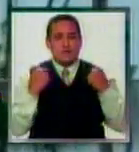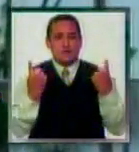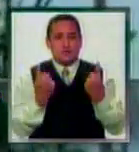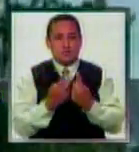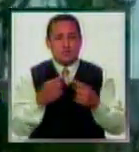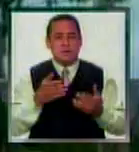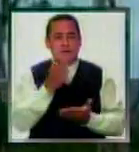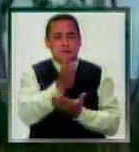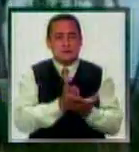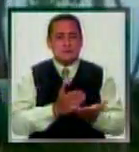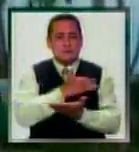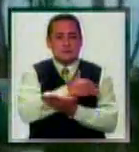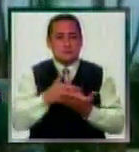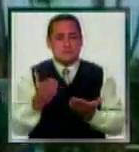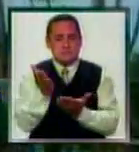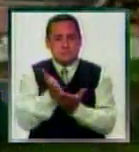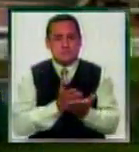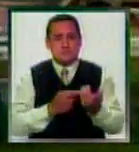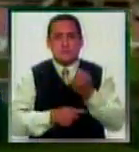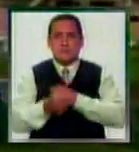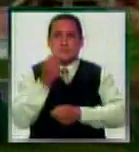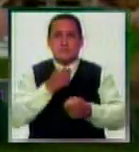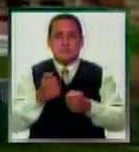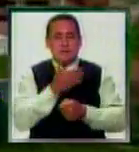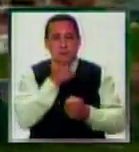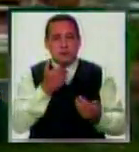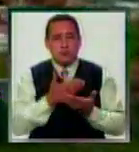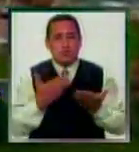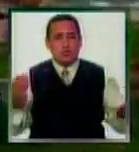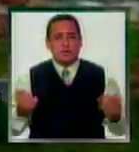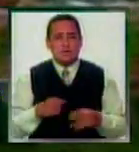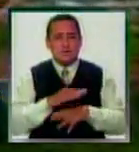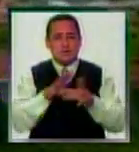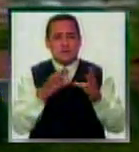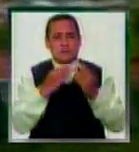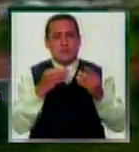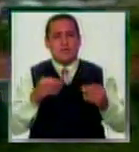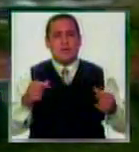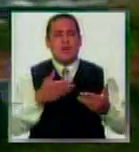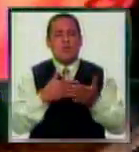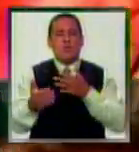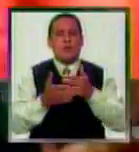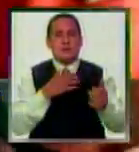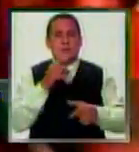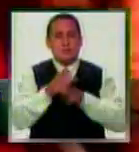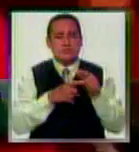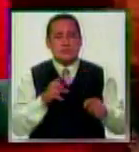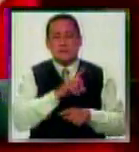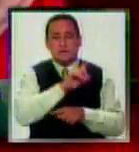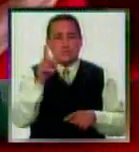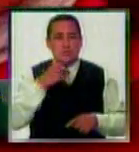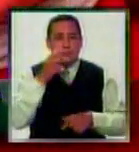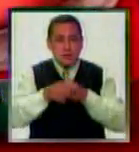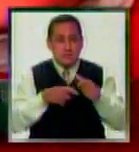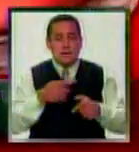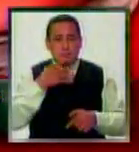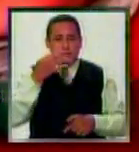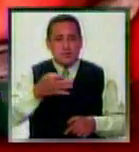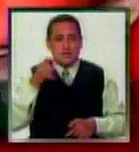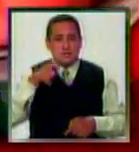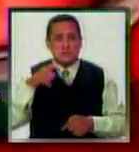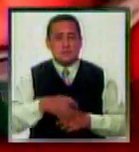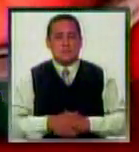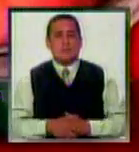se repartió no solo al mejor postor, sino que las migas caían a cualquiera, menos al que realmente lo